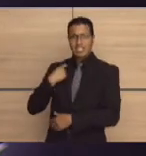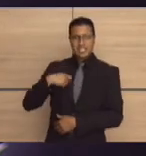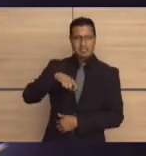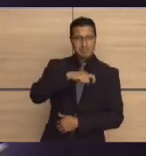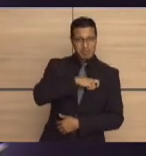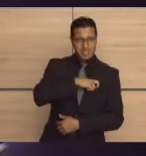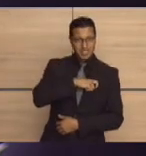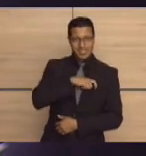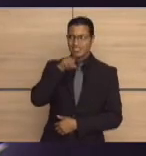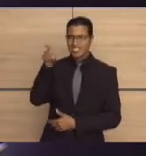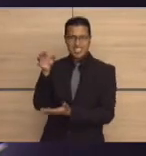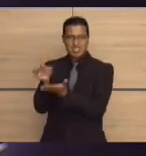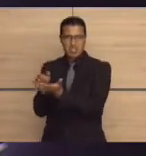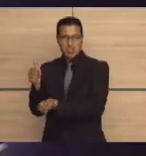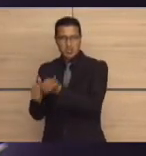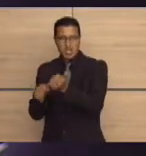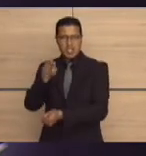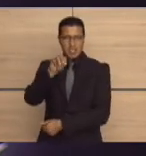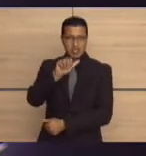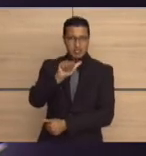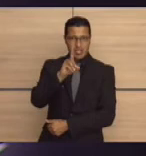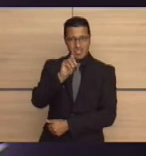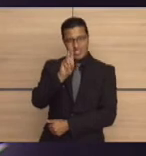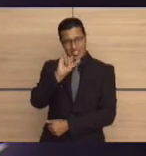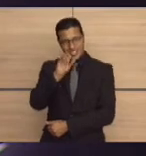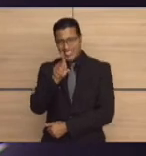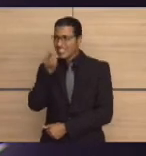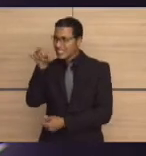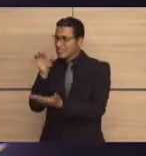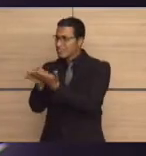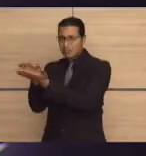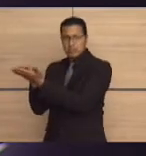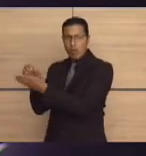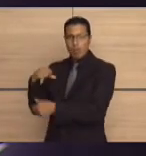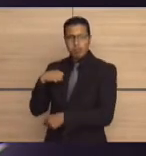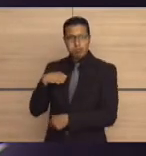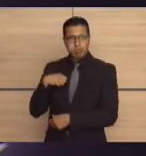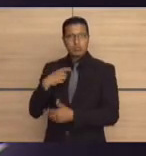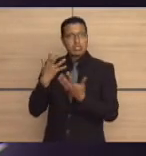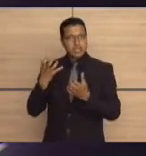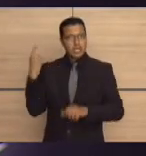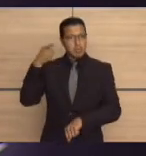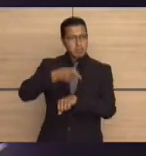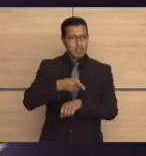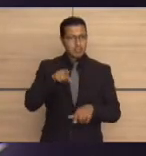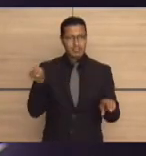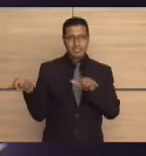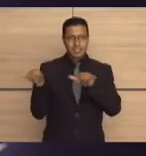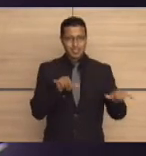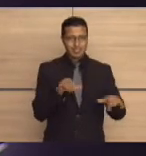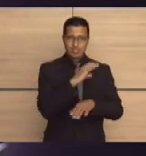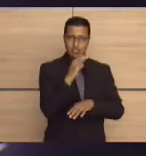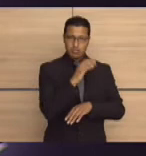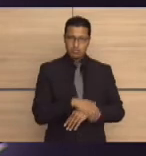por ser el centro, no digamos que logra serlo, ¿no? Pero harto lo intenta, ¿no? Y Europa